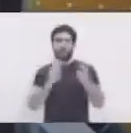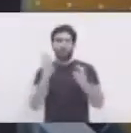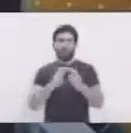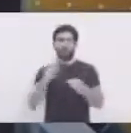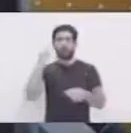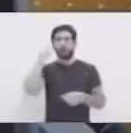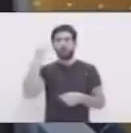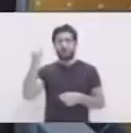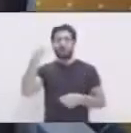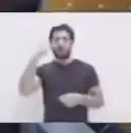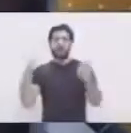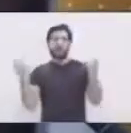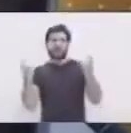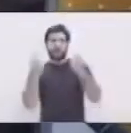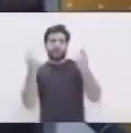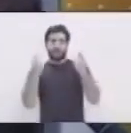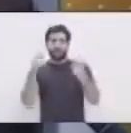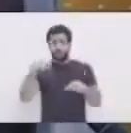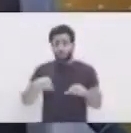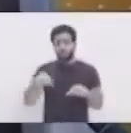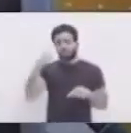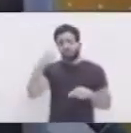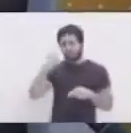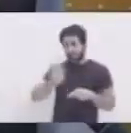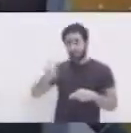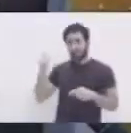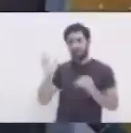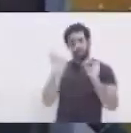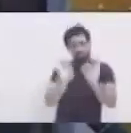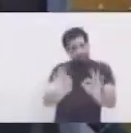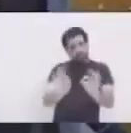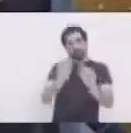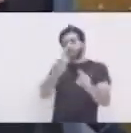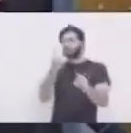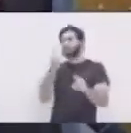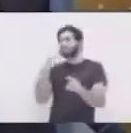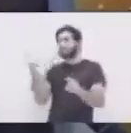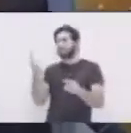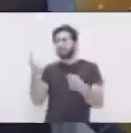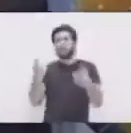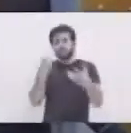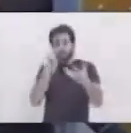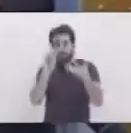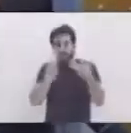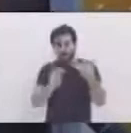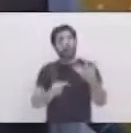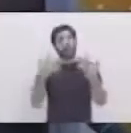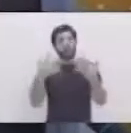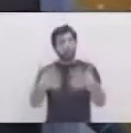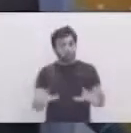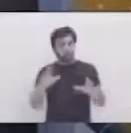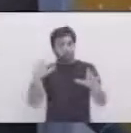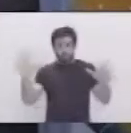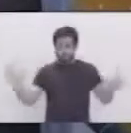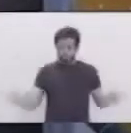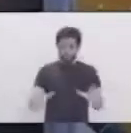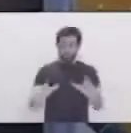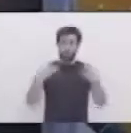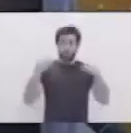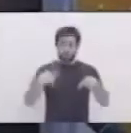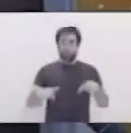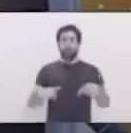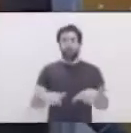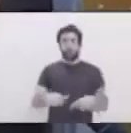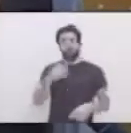celebrar así el Día del Niño. Ahora, ¿cómo empezamos a realizar? Muy bien, ya que tenemos todos nuestros materiales, vamos a ocupar primero